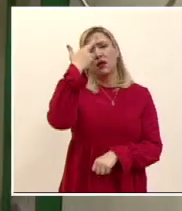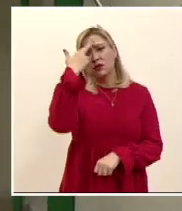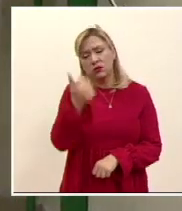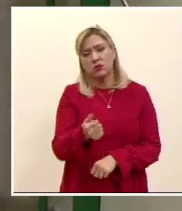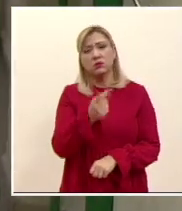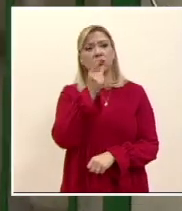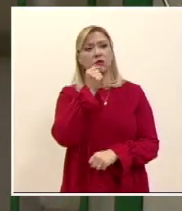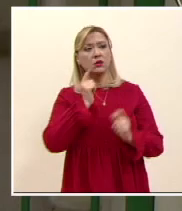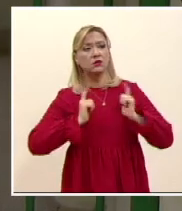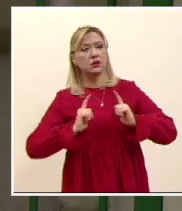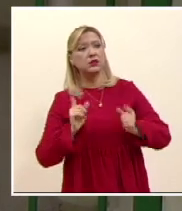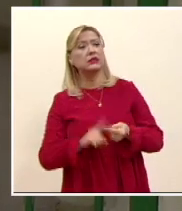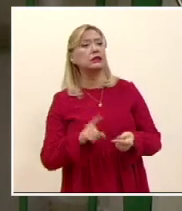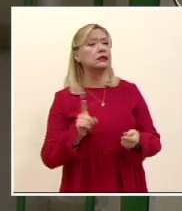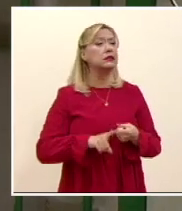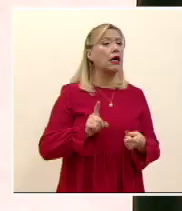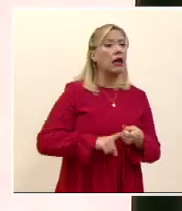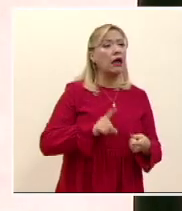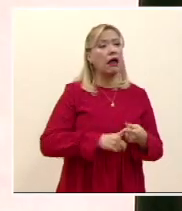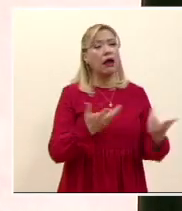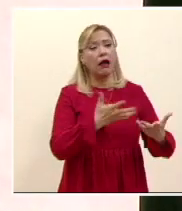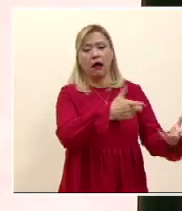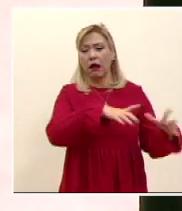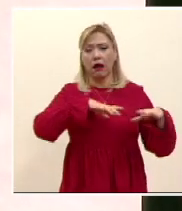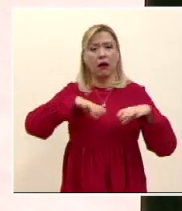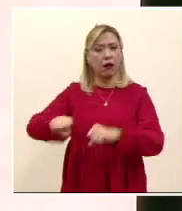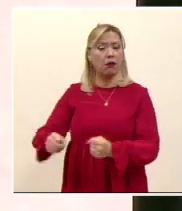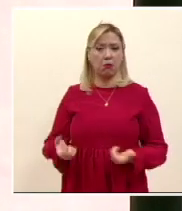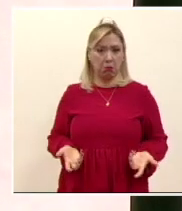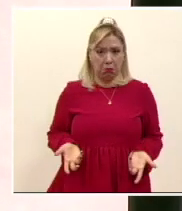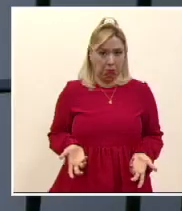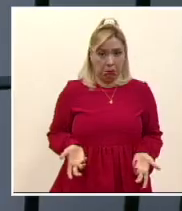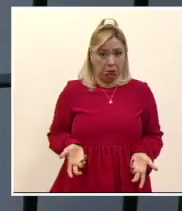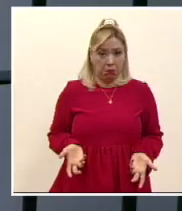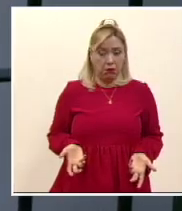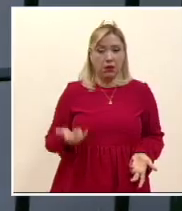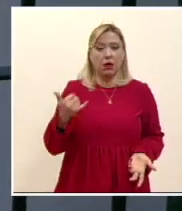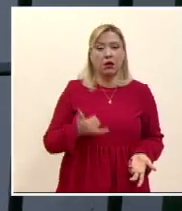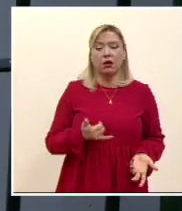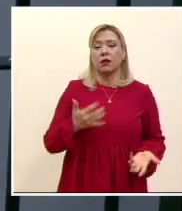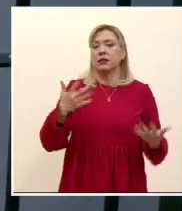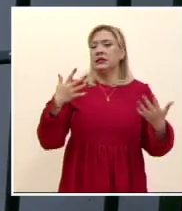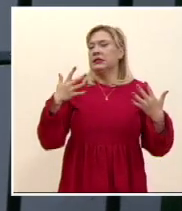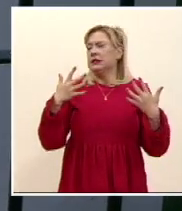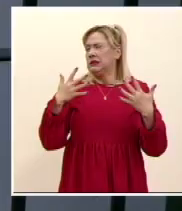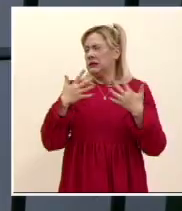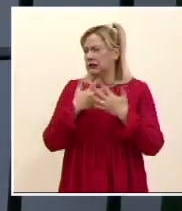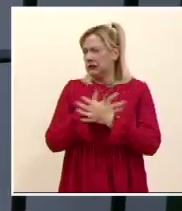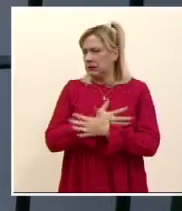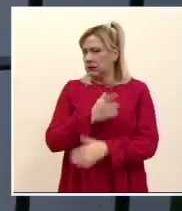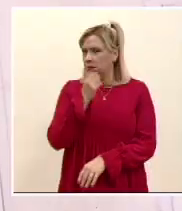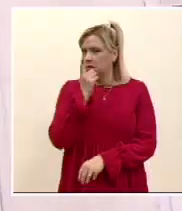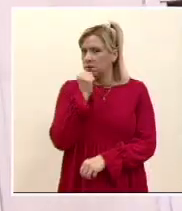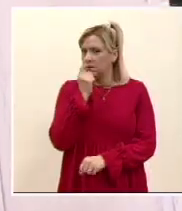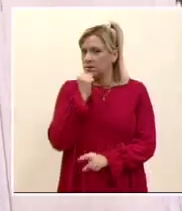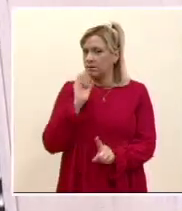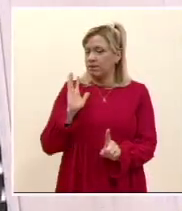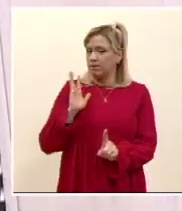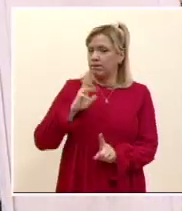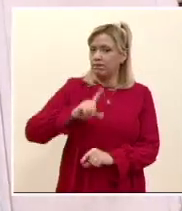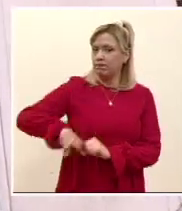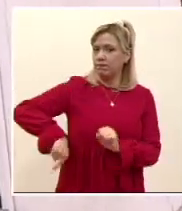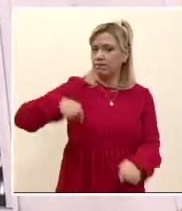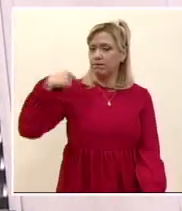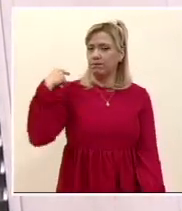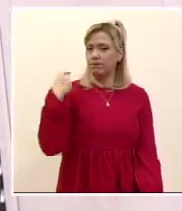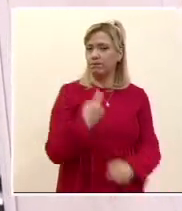Policía Federal que llevaron a cabo la detención. Además, se demostró que sufrieron diversas lesiones y en el caso de Verónica,